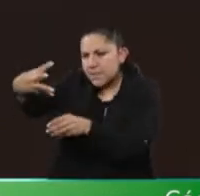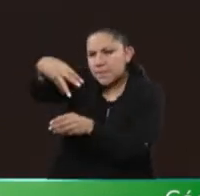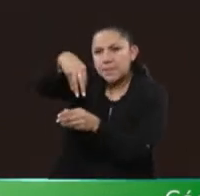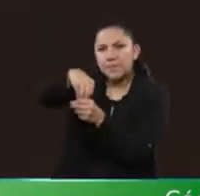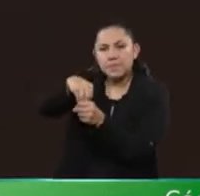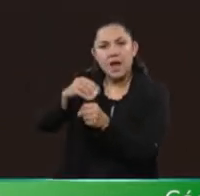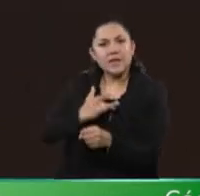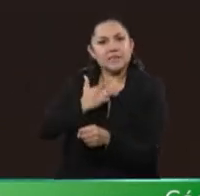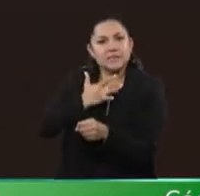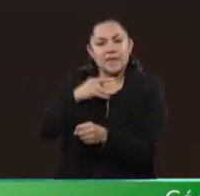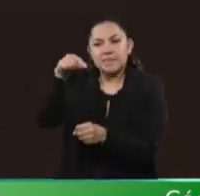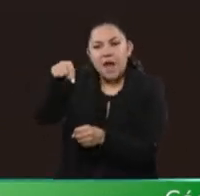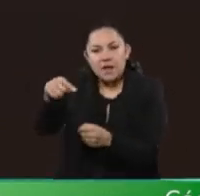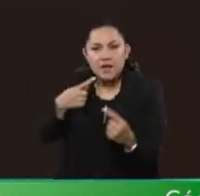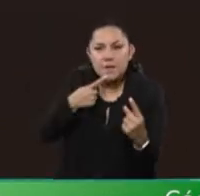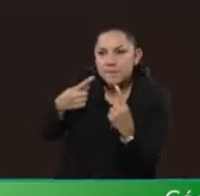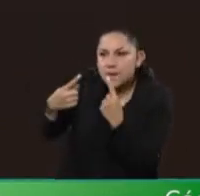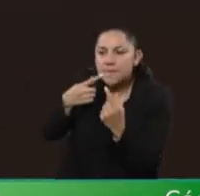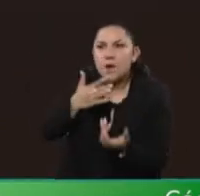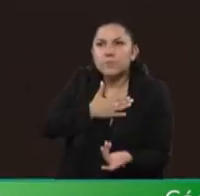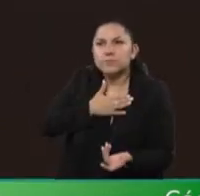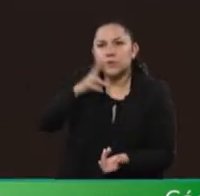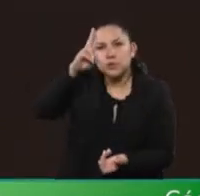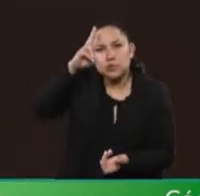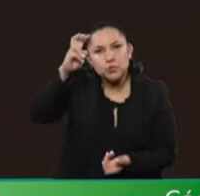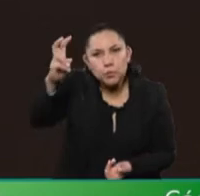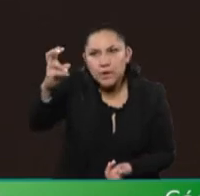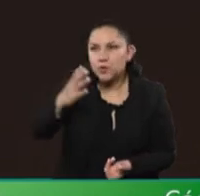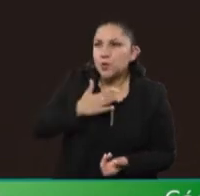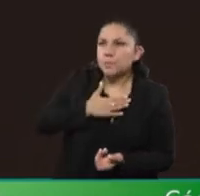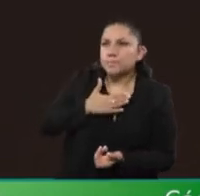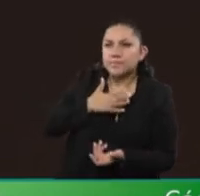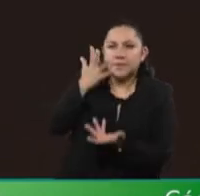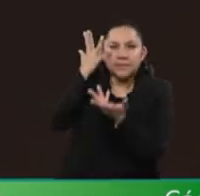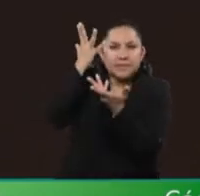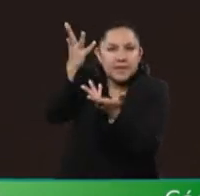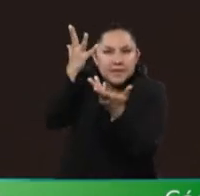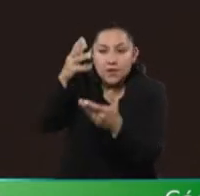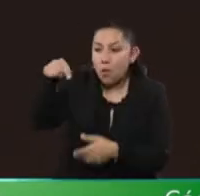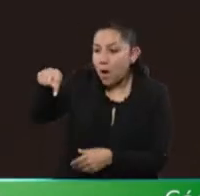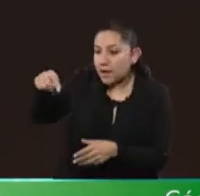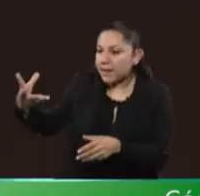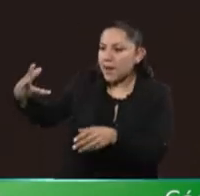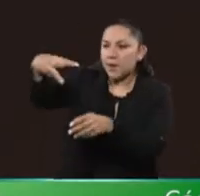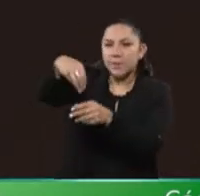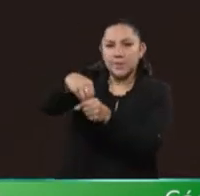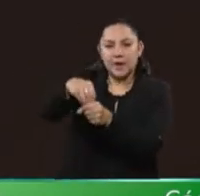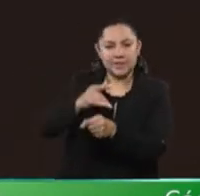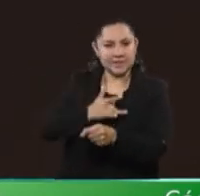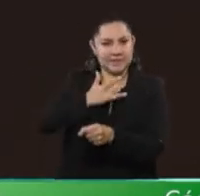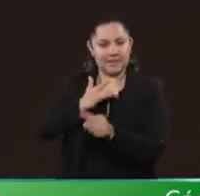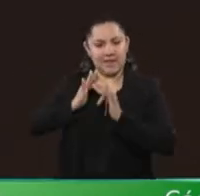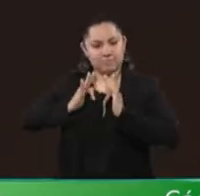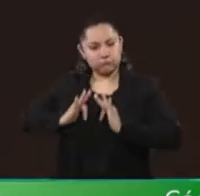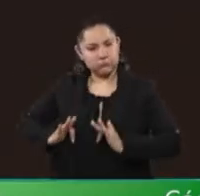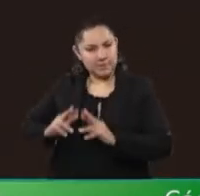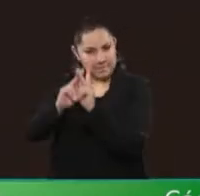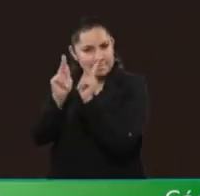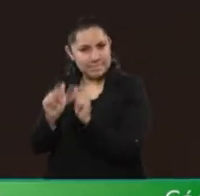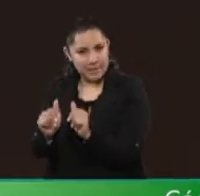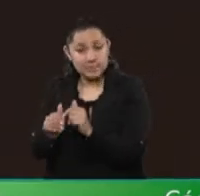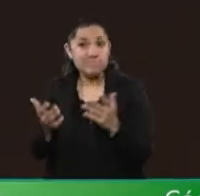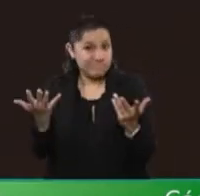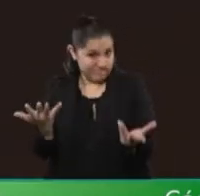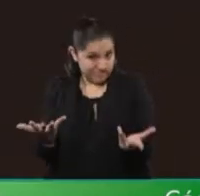familia o con tener un espacio suyo donde estar en paz sabemos que en México las condiciones para adquirir una vivienda en los